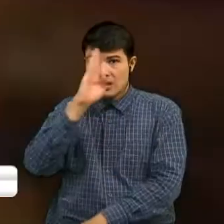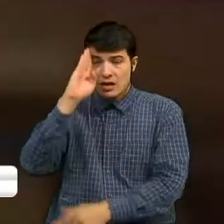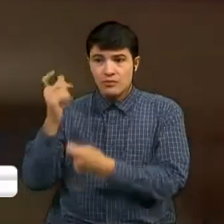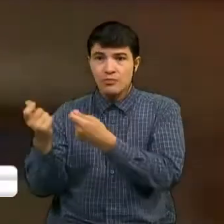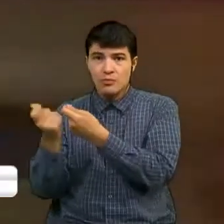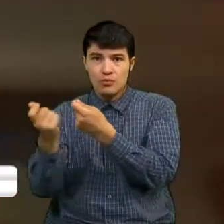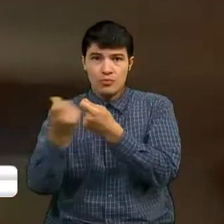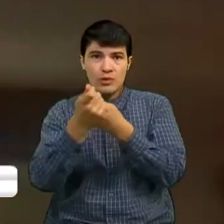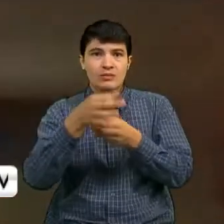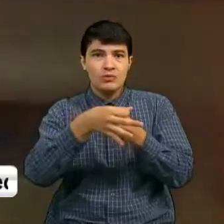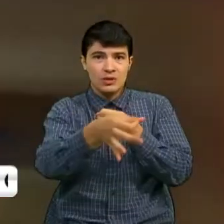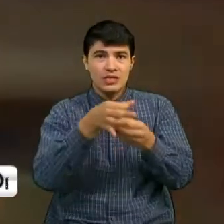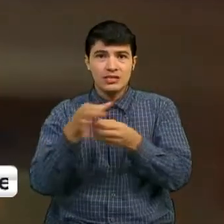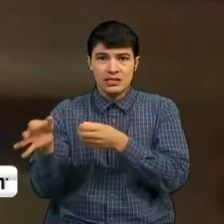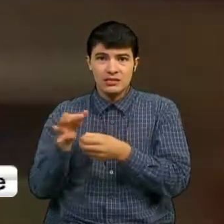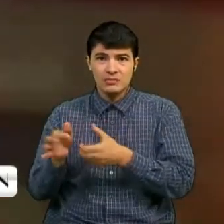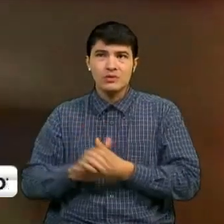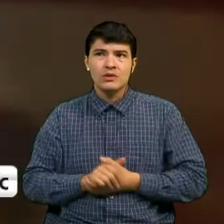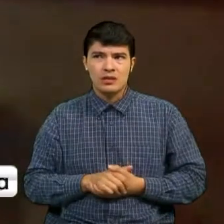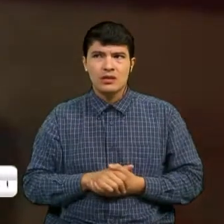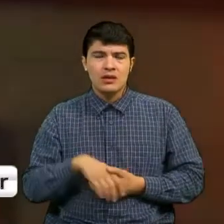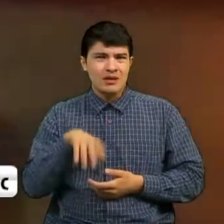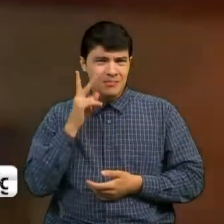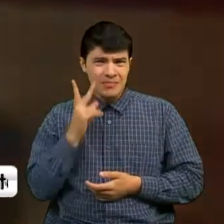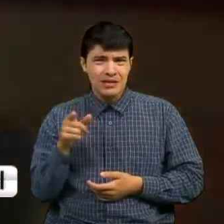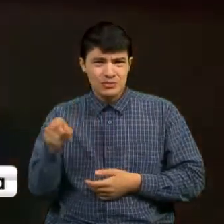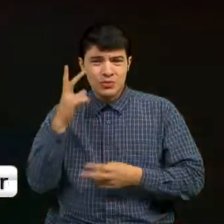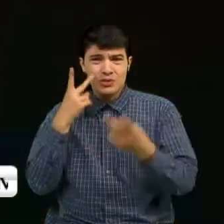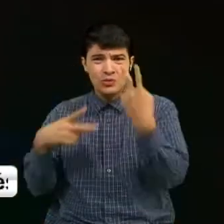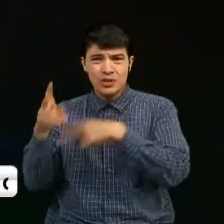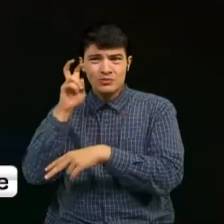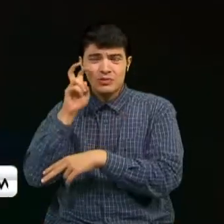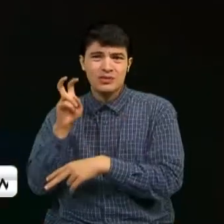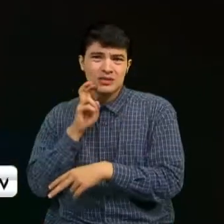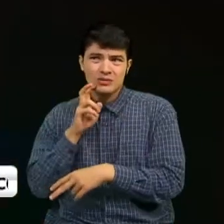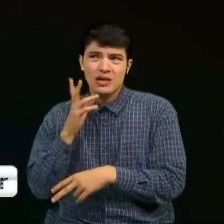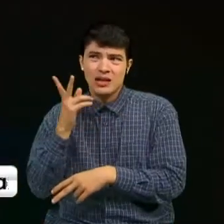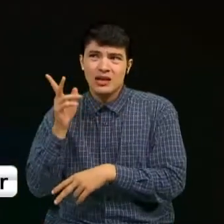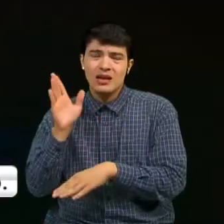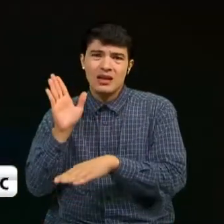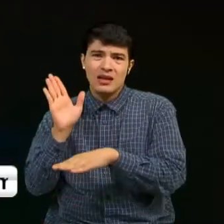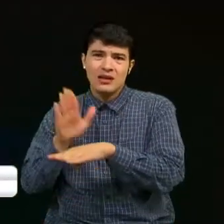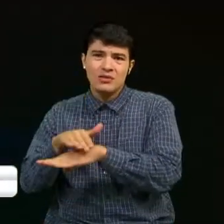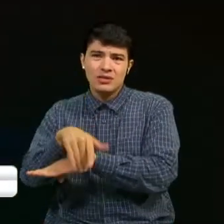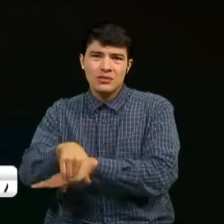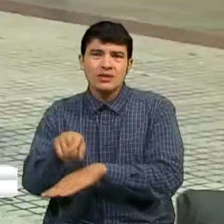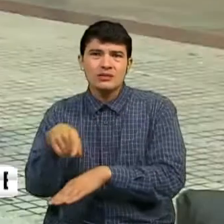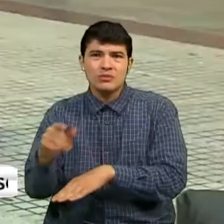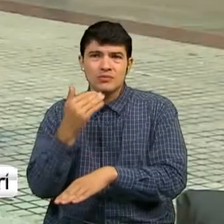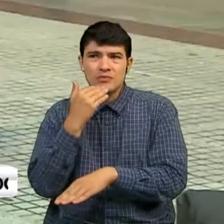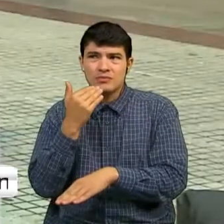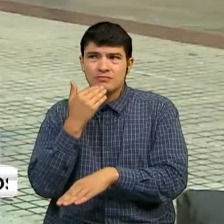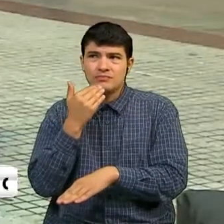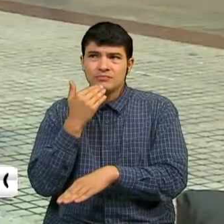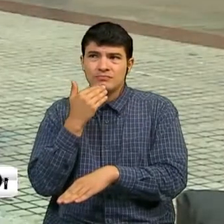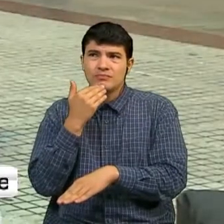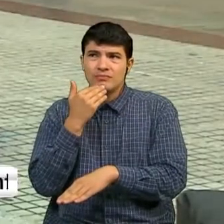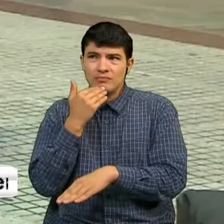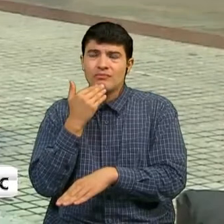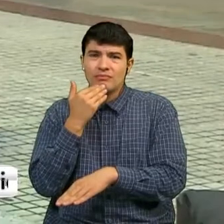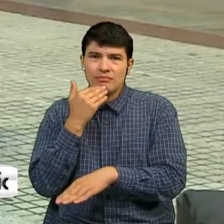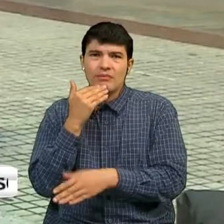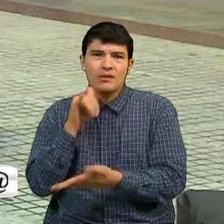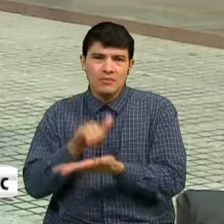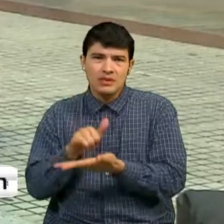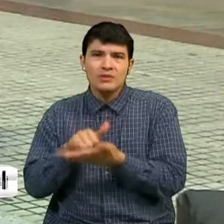aledaños. Dado que como tenemos todo ese turismo de rafting, hiking, canotaje, pues también se da como